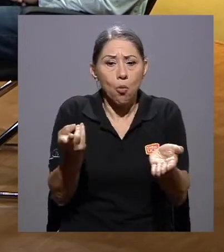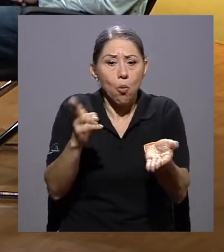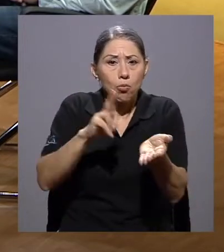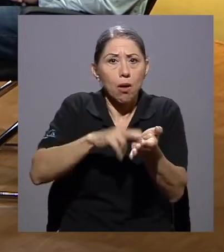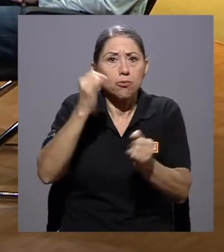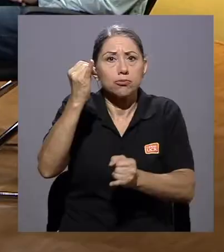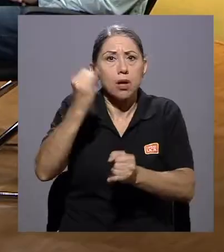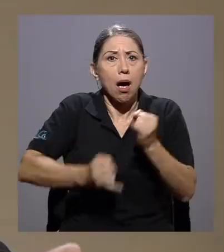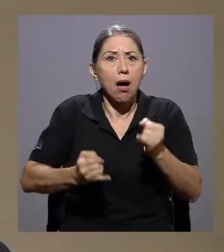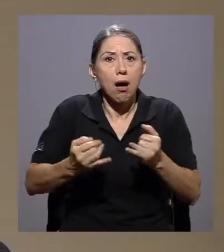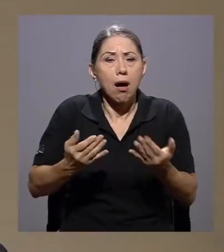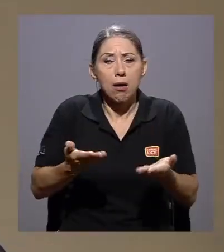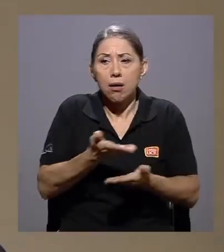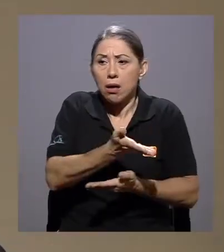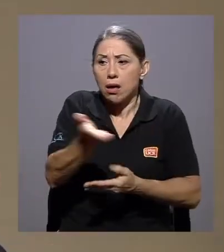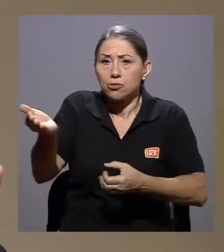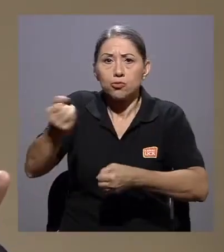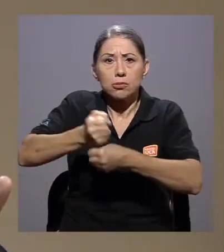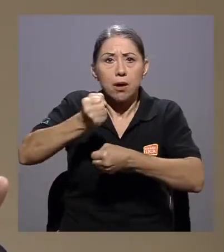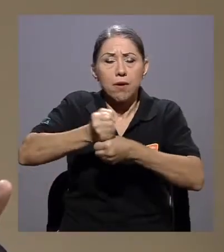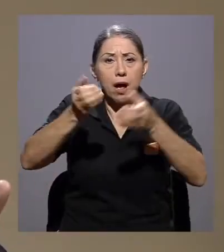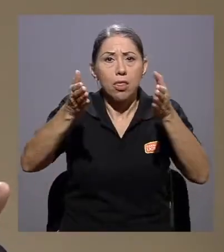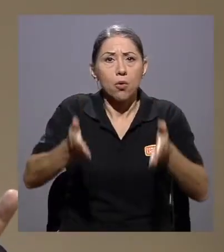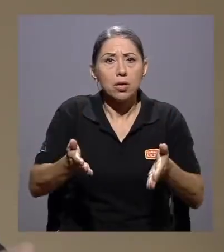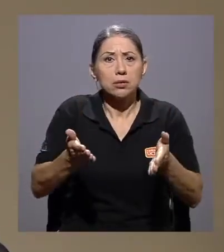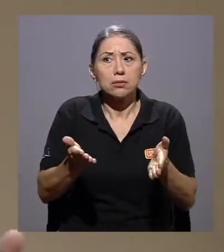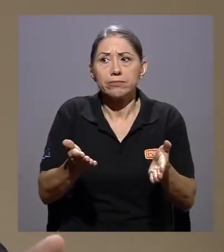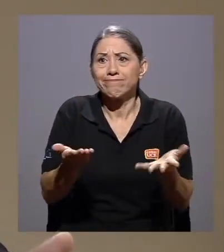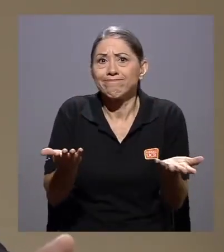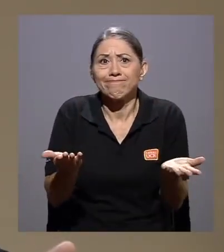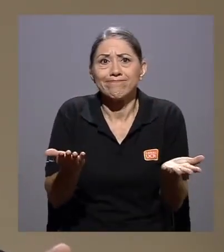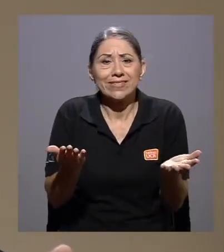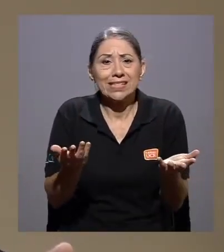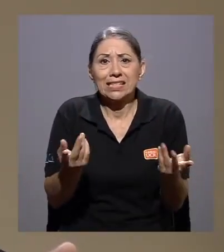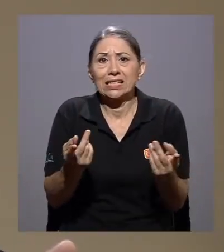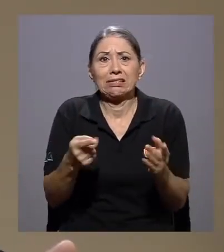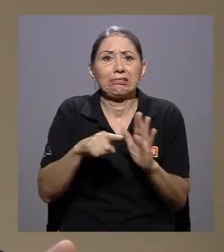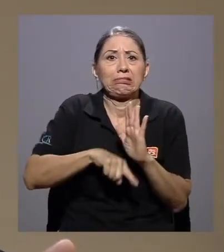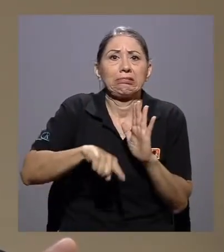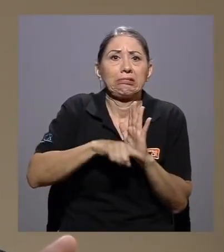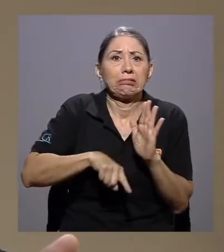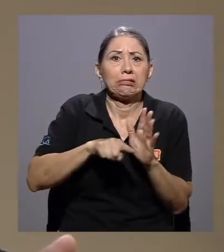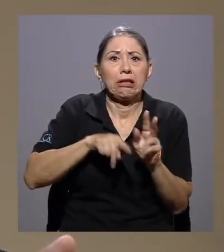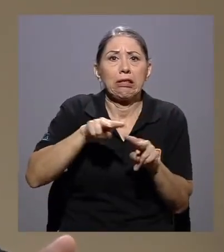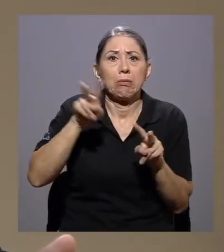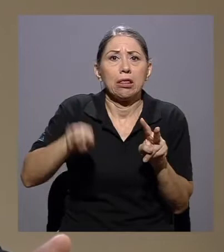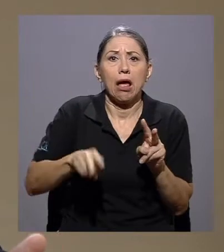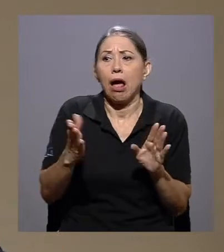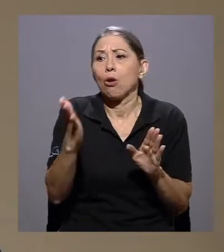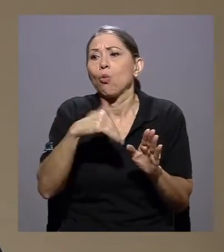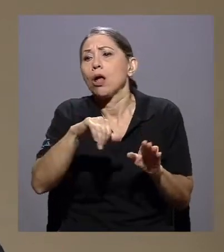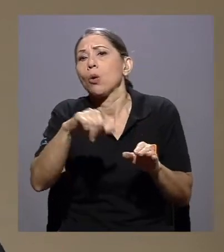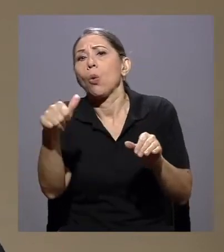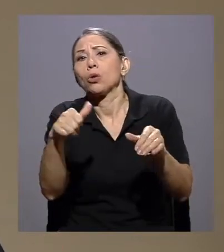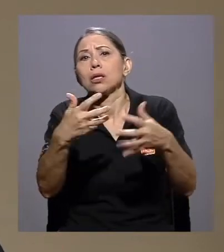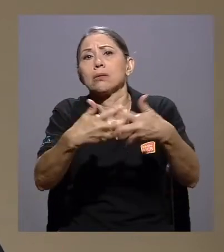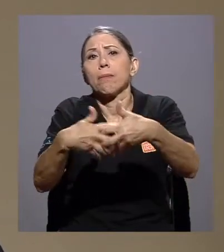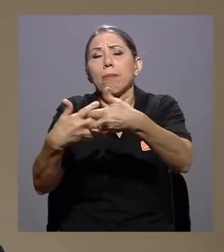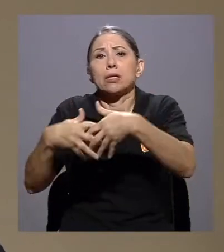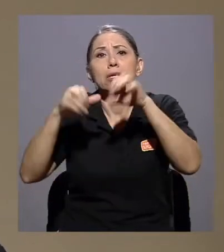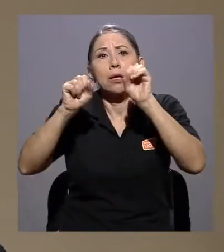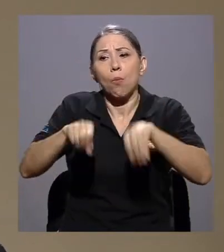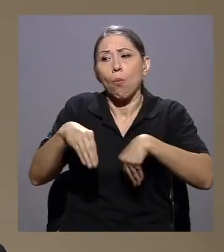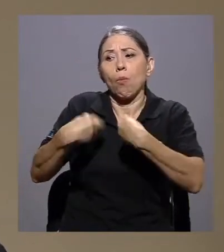esos trabajadores con una desventaja de que no hay otros sectores que puedan absorberlos. La agricultura no los